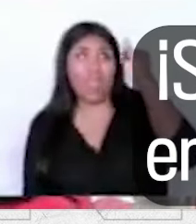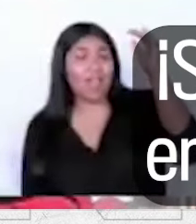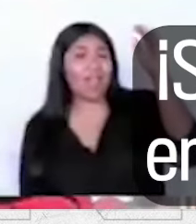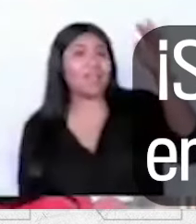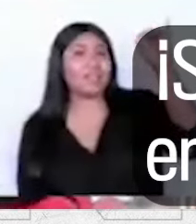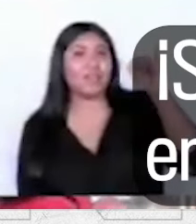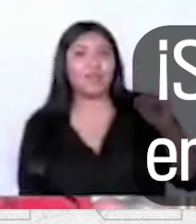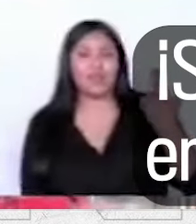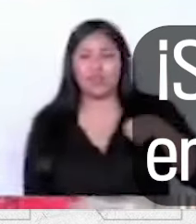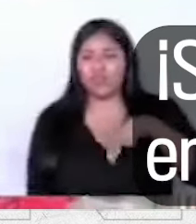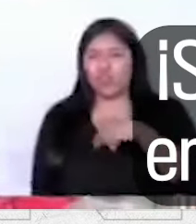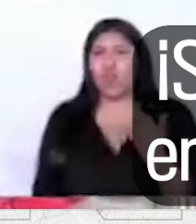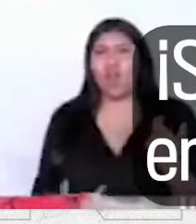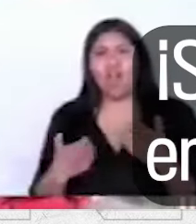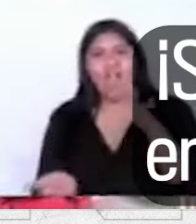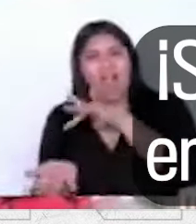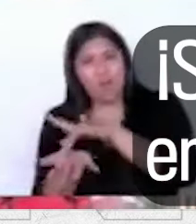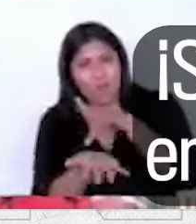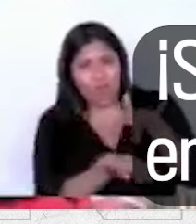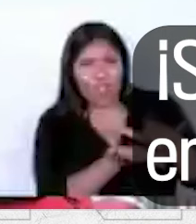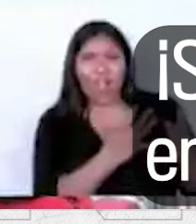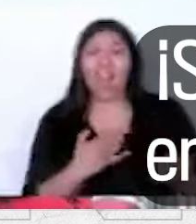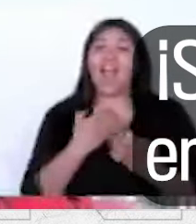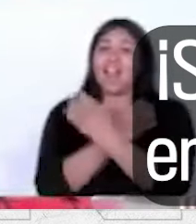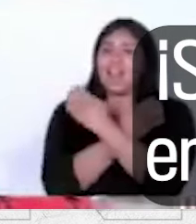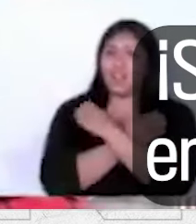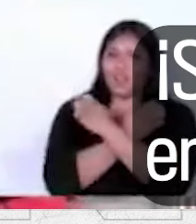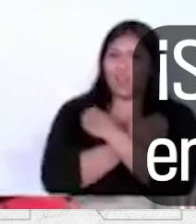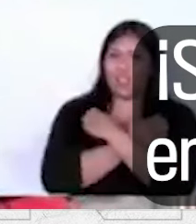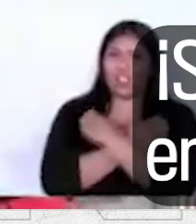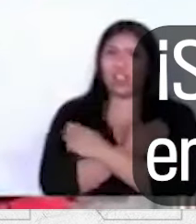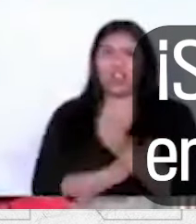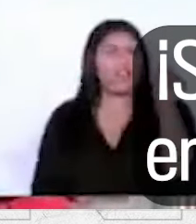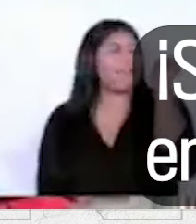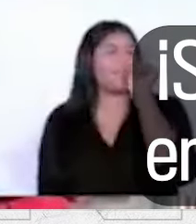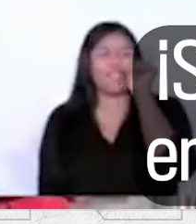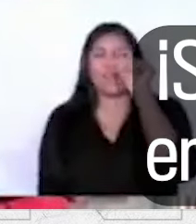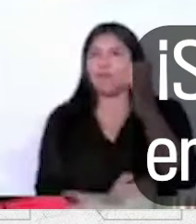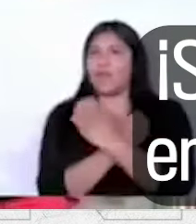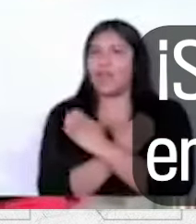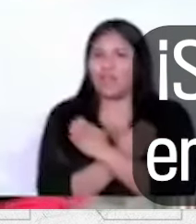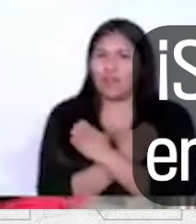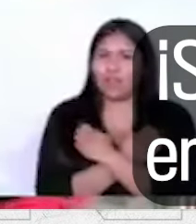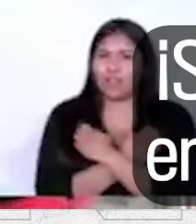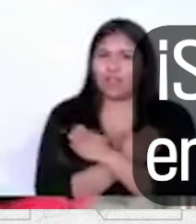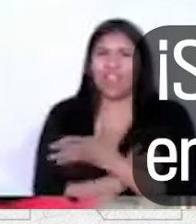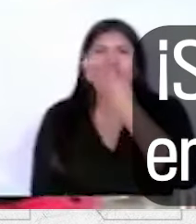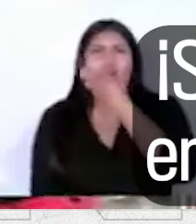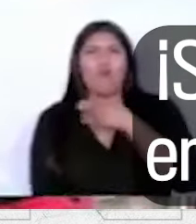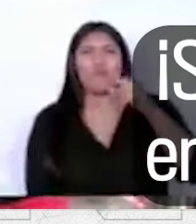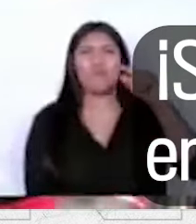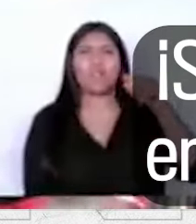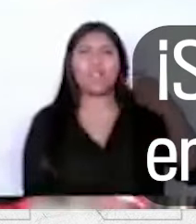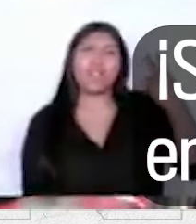que invertir en educación, educación, educación y más educación. Nelson Mandela, de